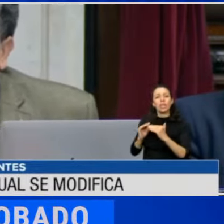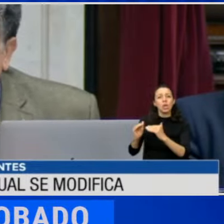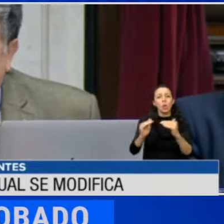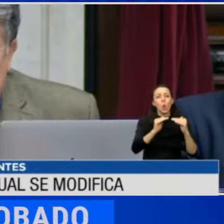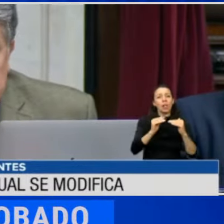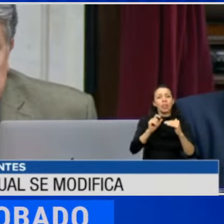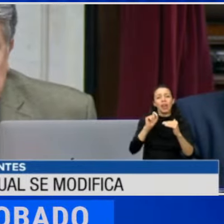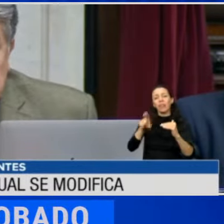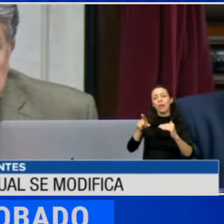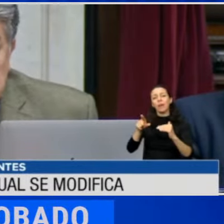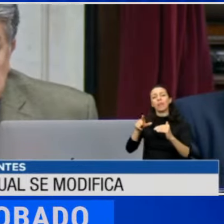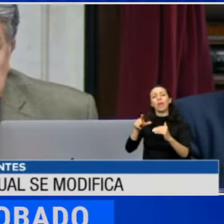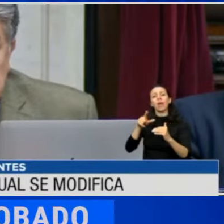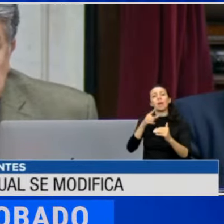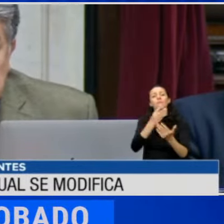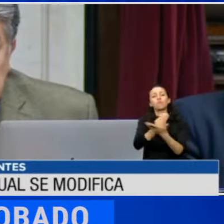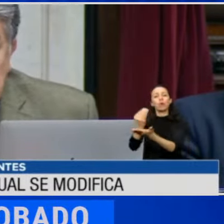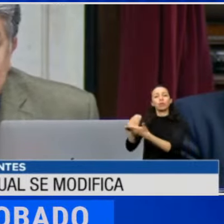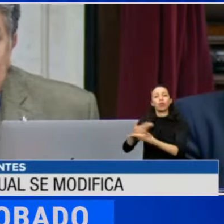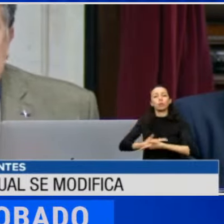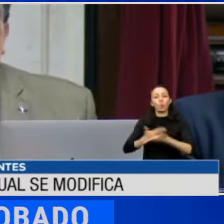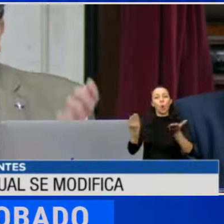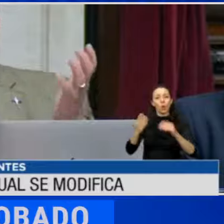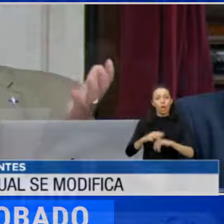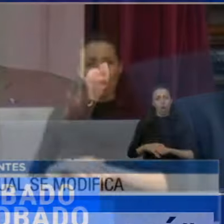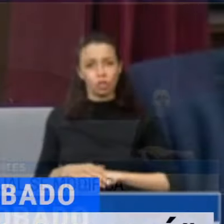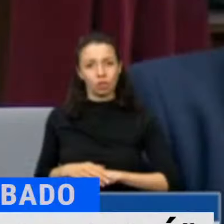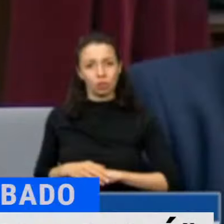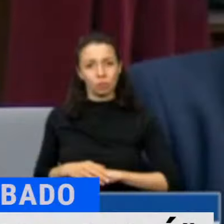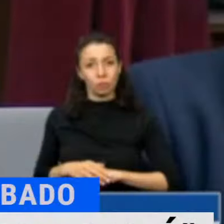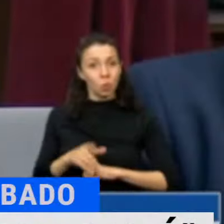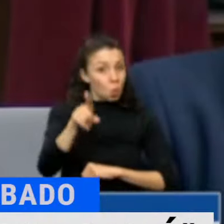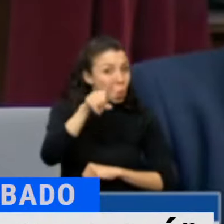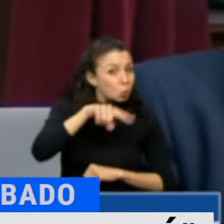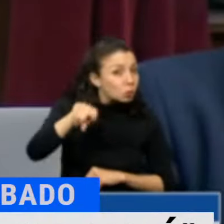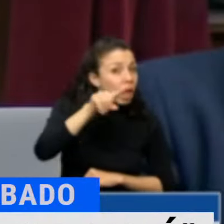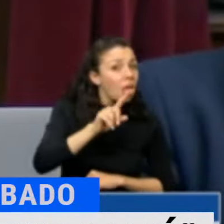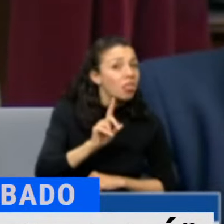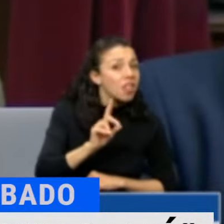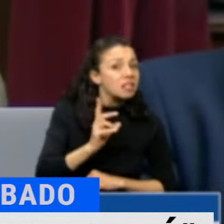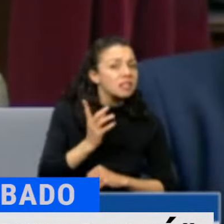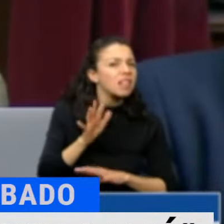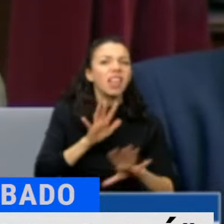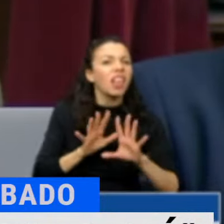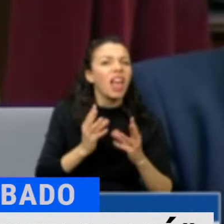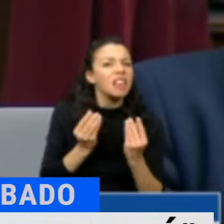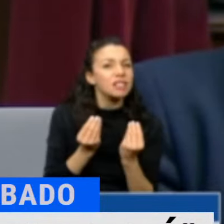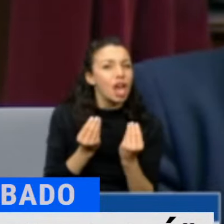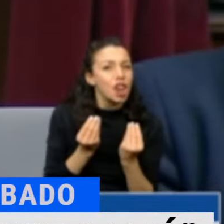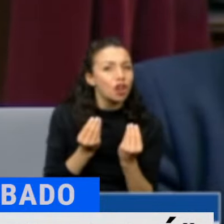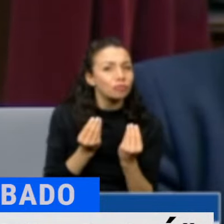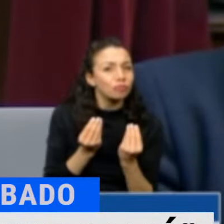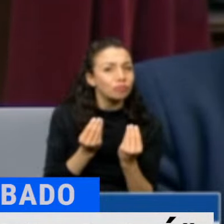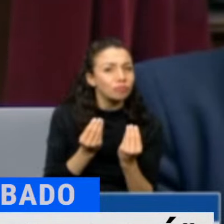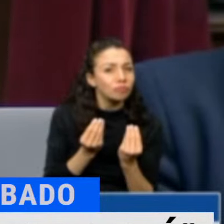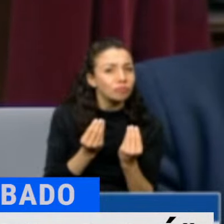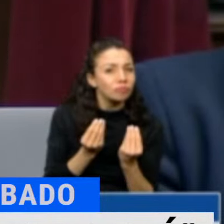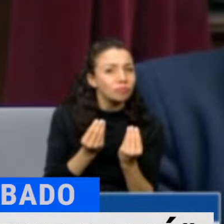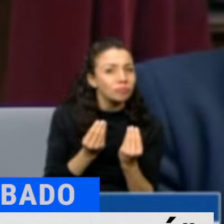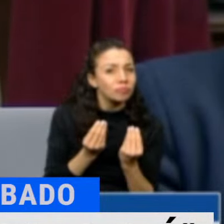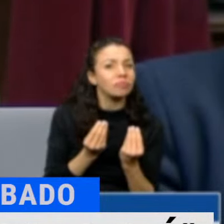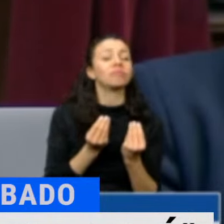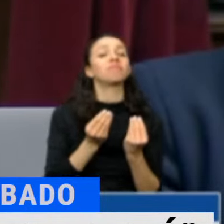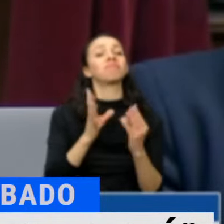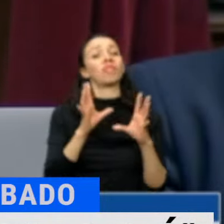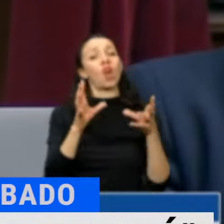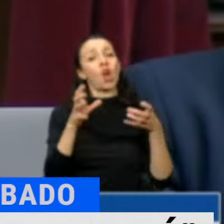hizo esta misma objeción en la primera vez que debatieron en recinto Ley Bases, creo que el expert le habría dicho que